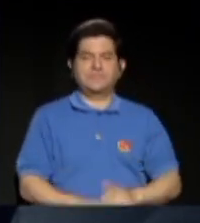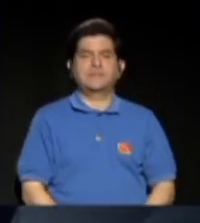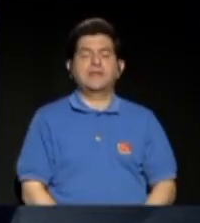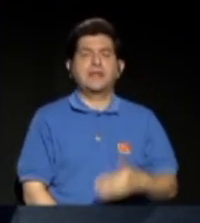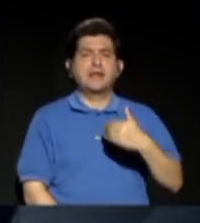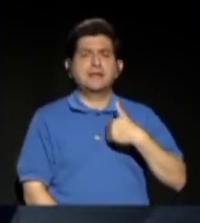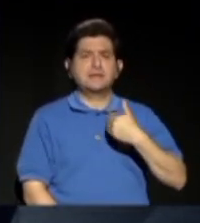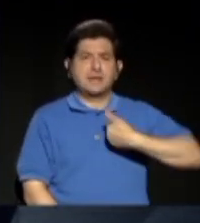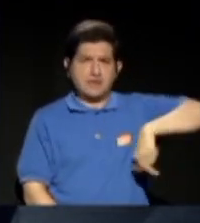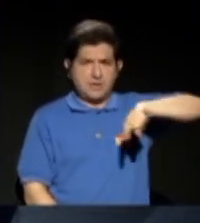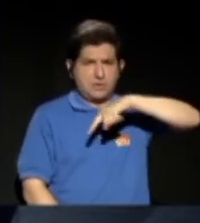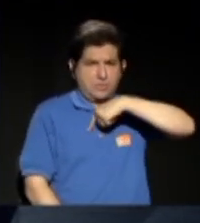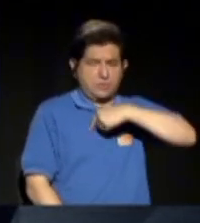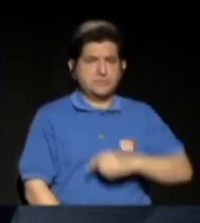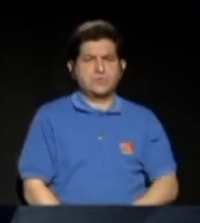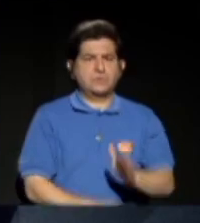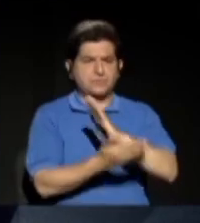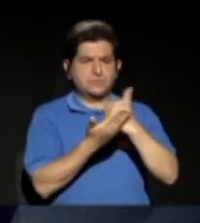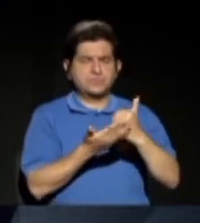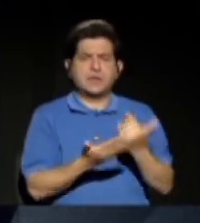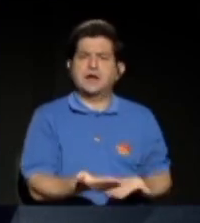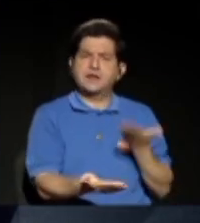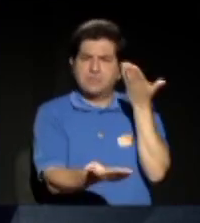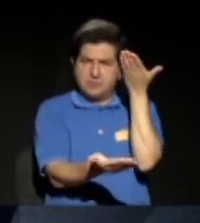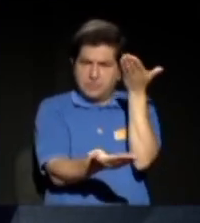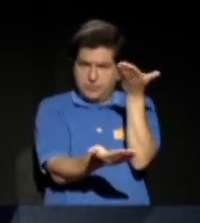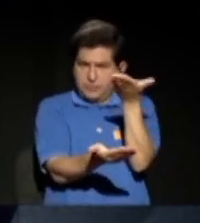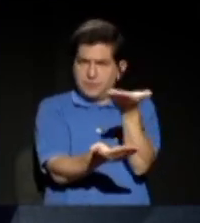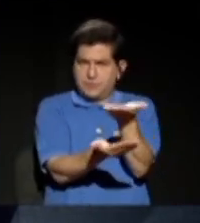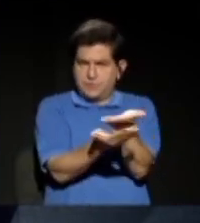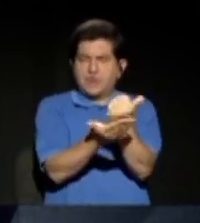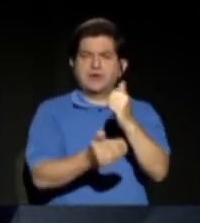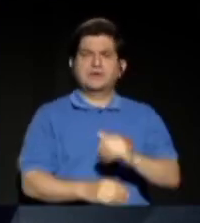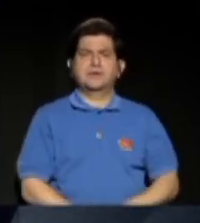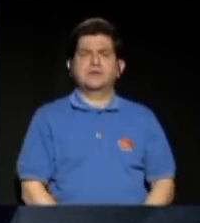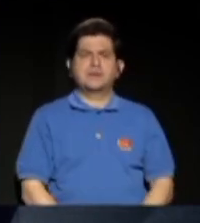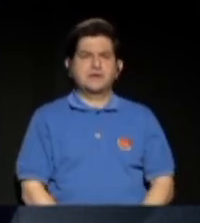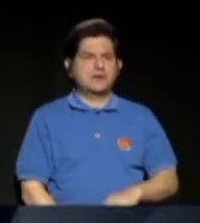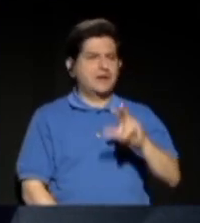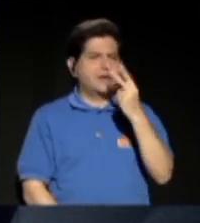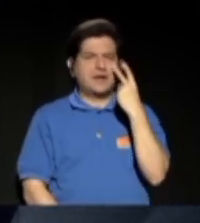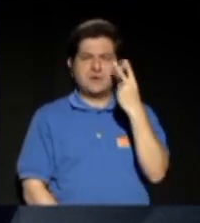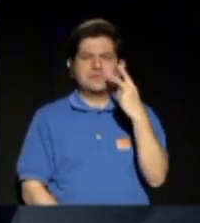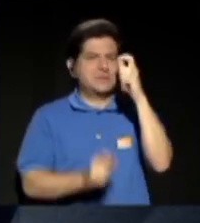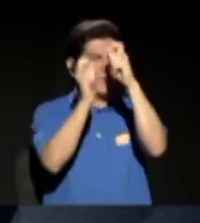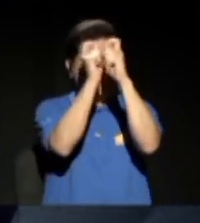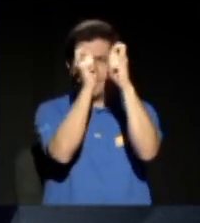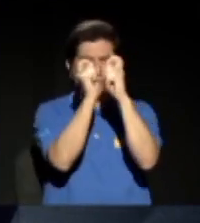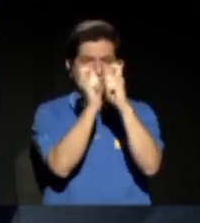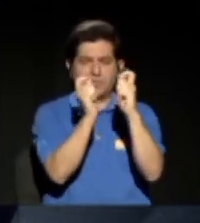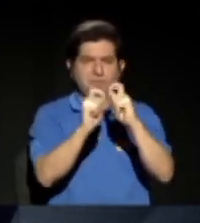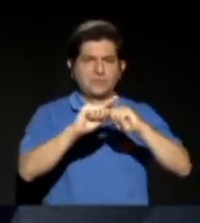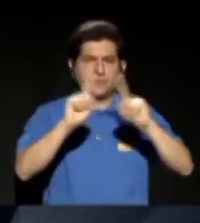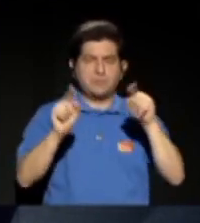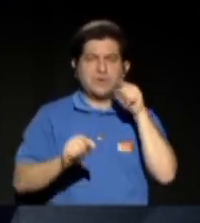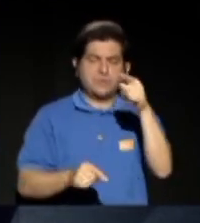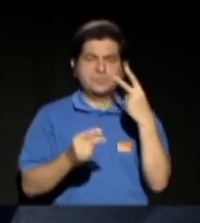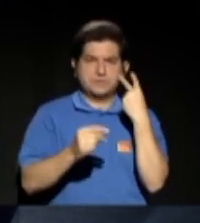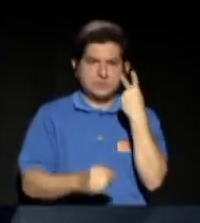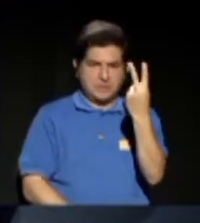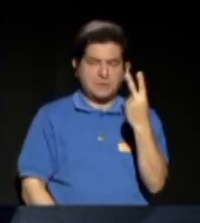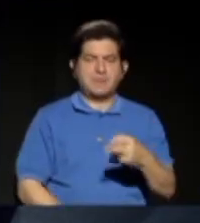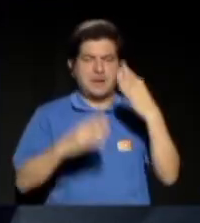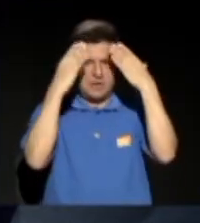algo que plantear que no se alcanza a ver con detalle, pero ustedes lo van a ver a través